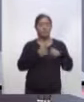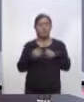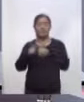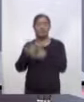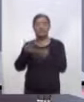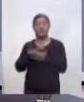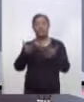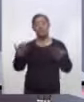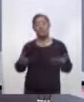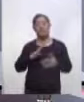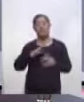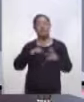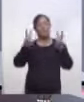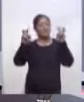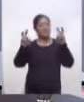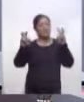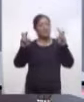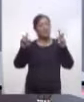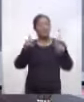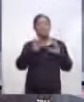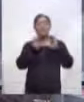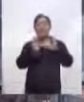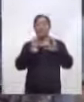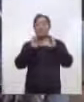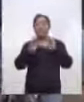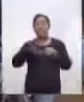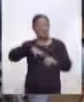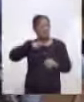prevención precisamente del abuso sexual infantil.